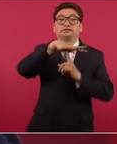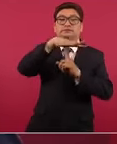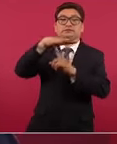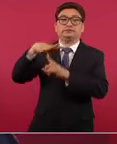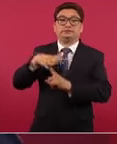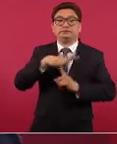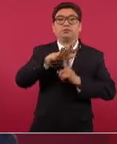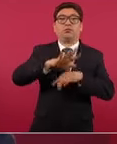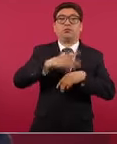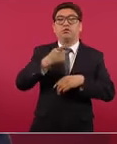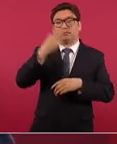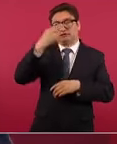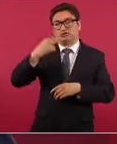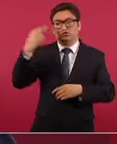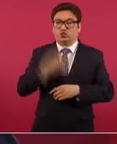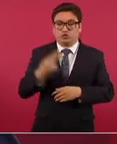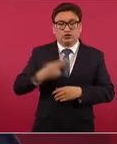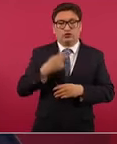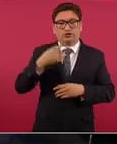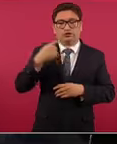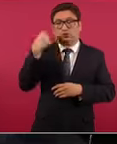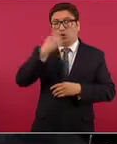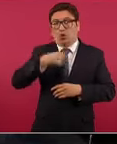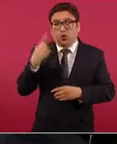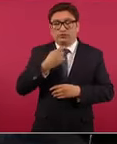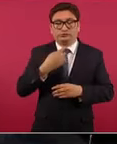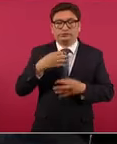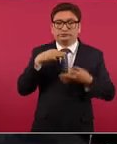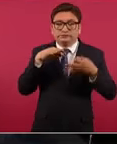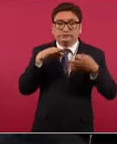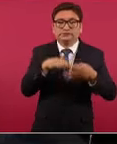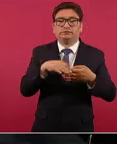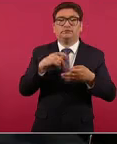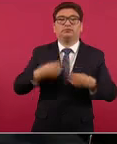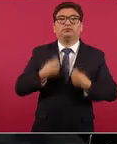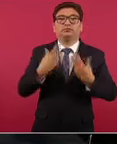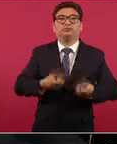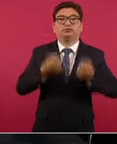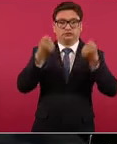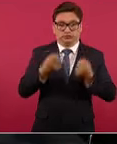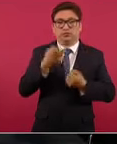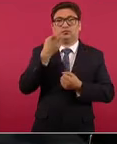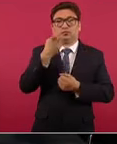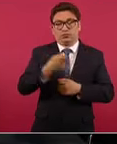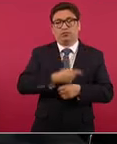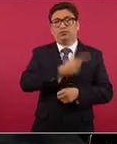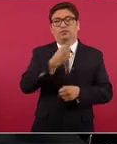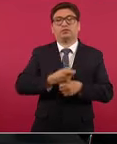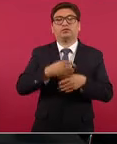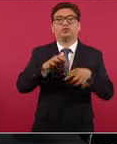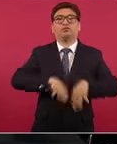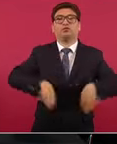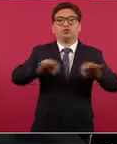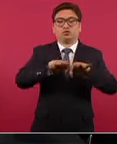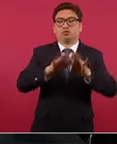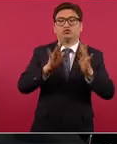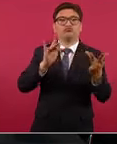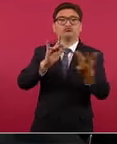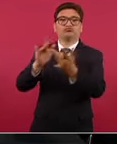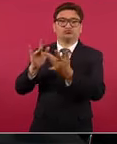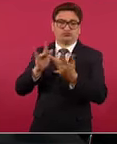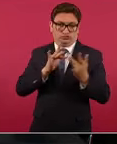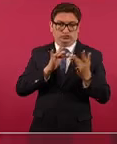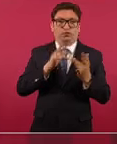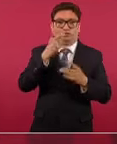tienen ya en cuestión de horas para salvarle la vida una persona pero lo primero era conectarlas por eso estamos